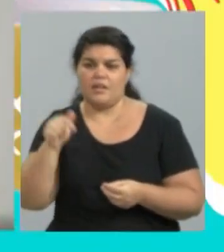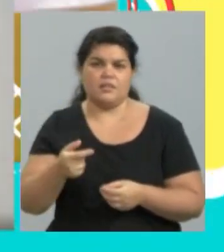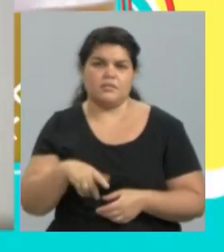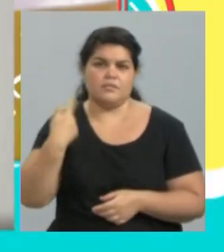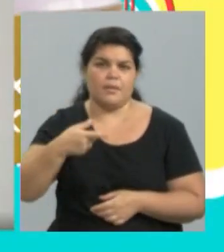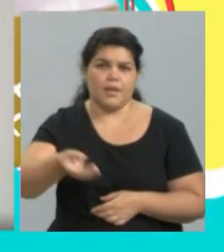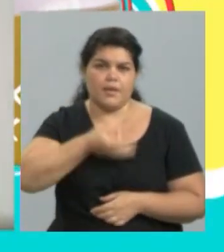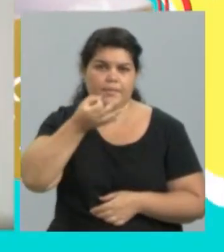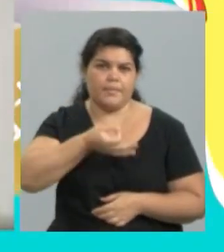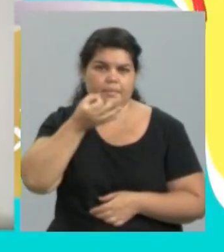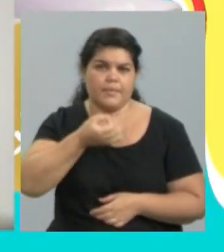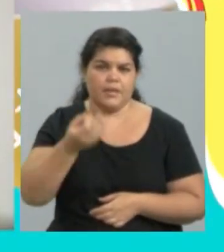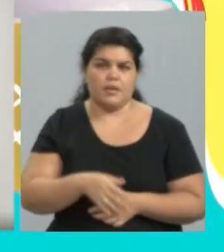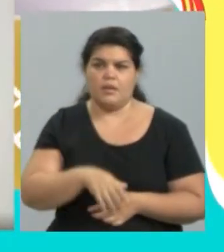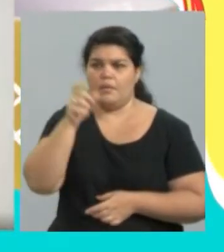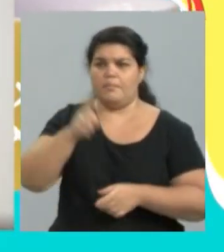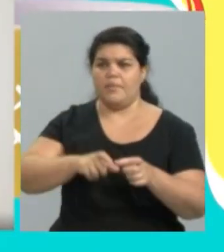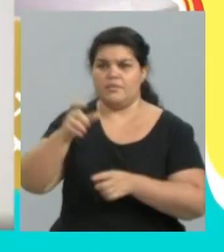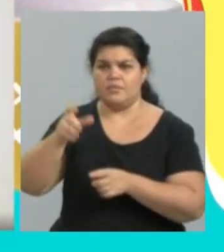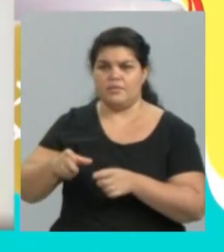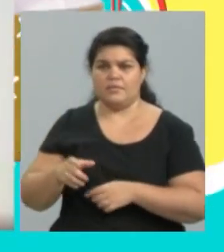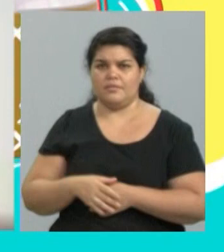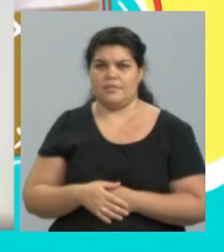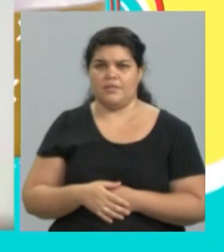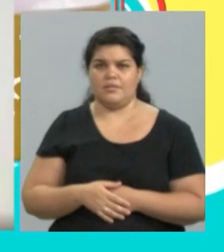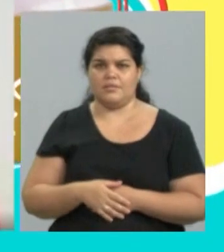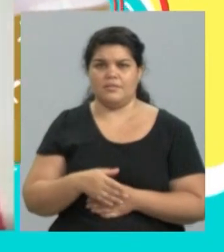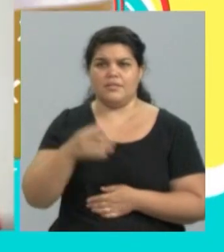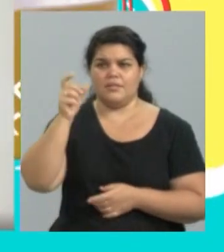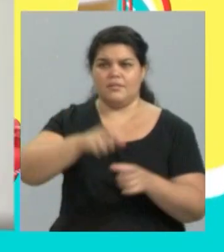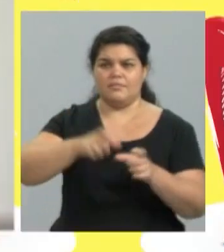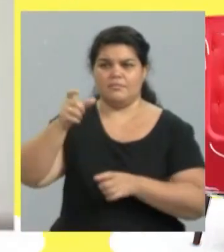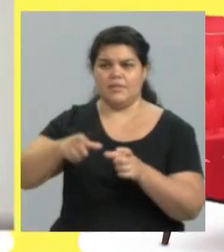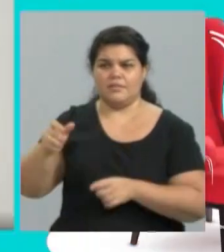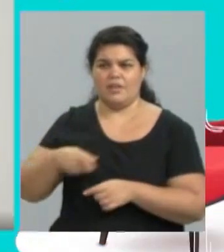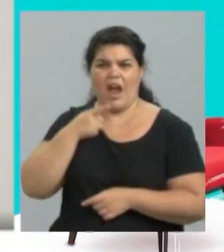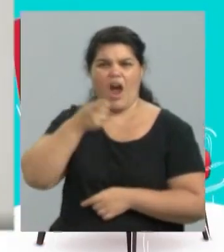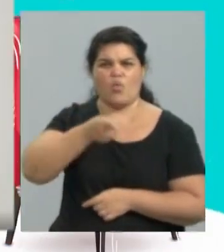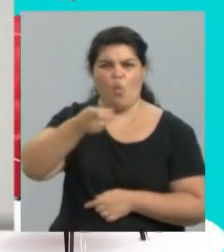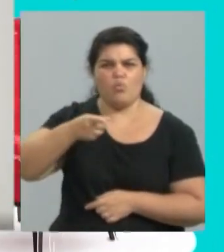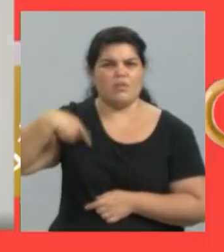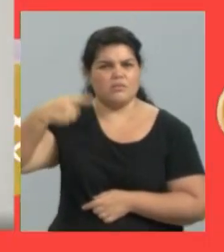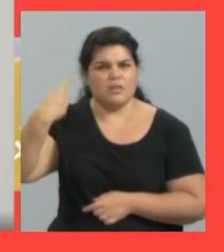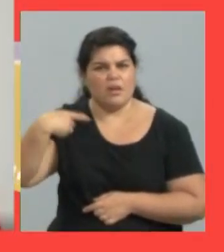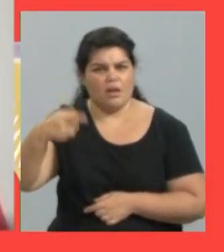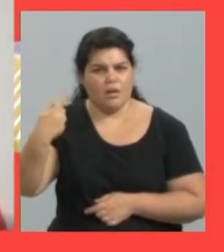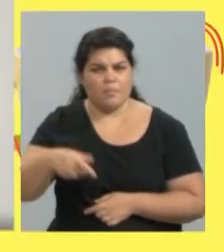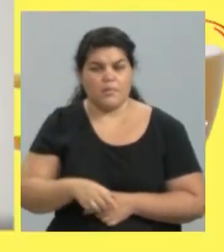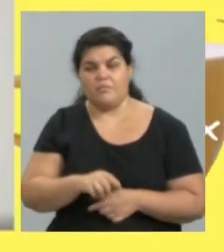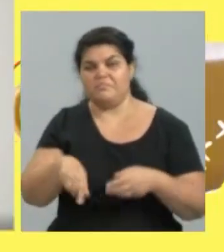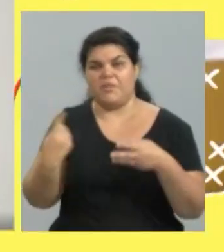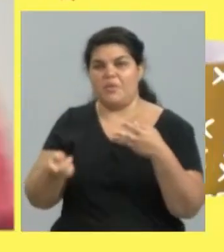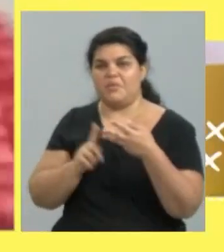ver con la criminalización de las personas migrantes, ¿no? Sí, tal cual. Y las personas con discapacidad,